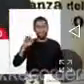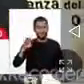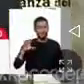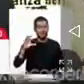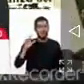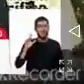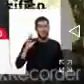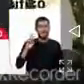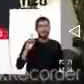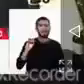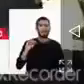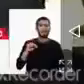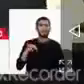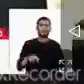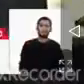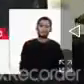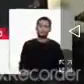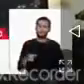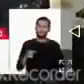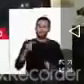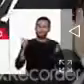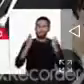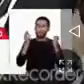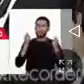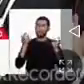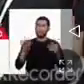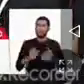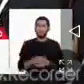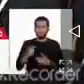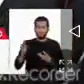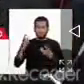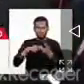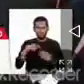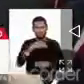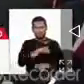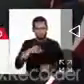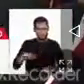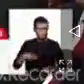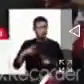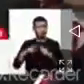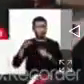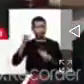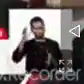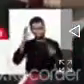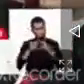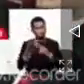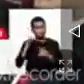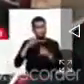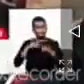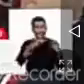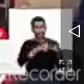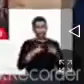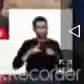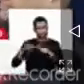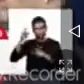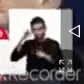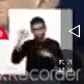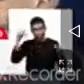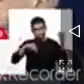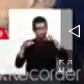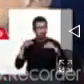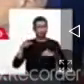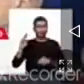Calderón Hinojosa. Ceremonia donde participan ministros de Estado, congresistas y diplomáticos por